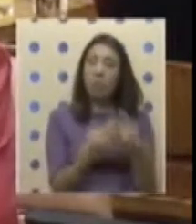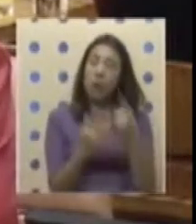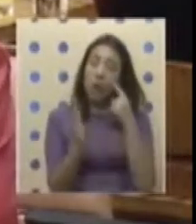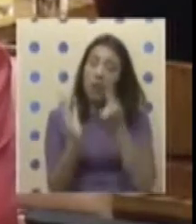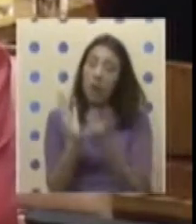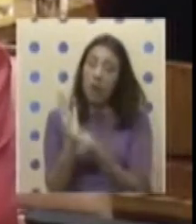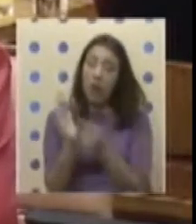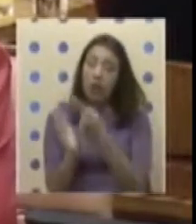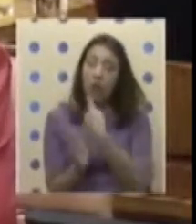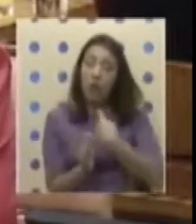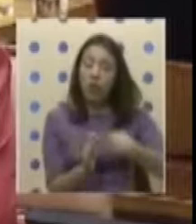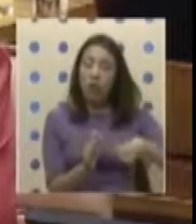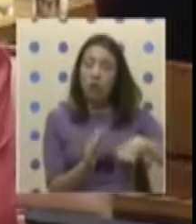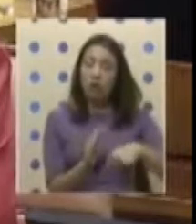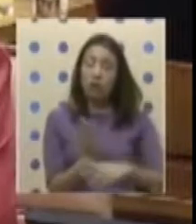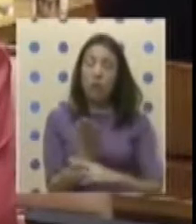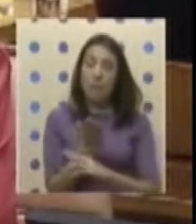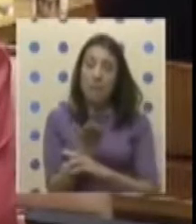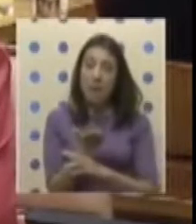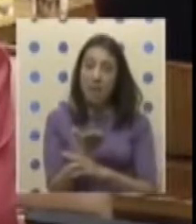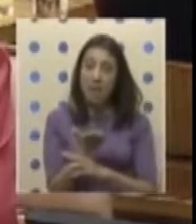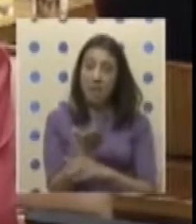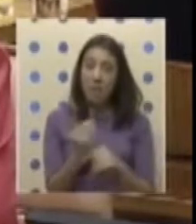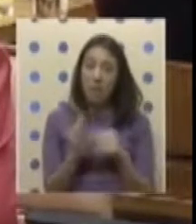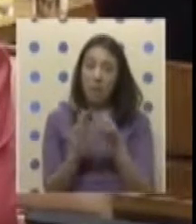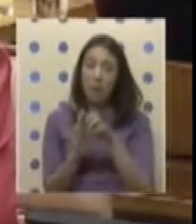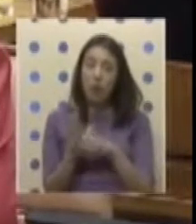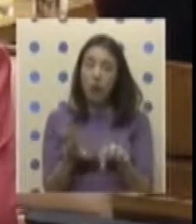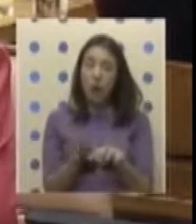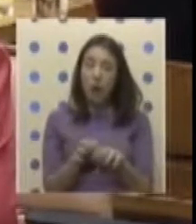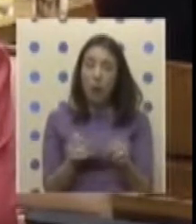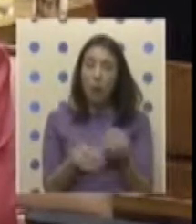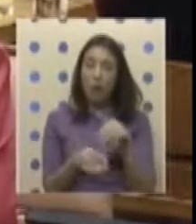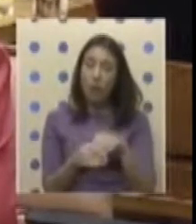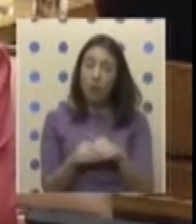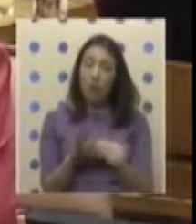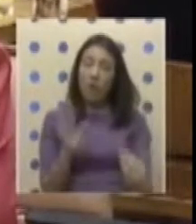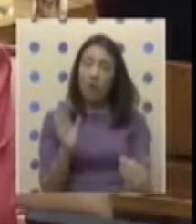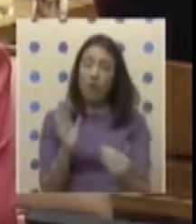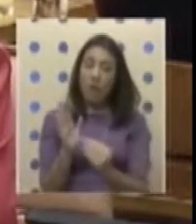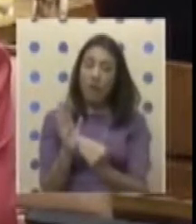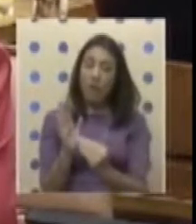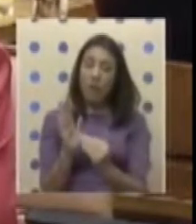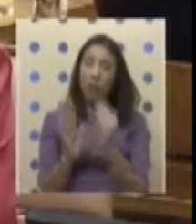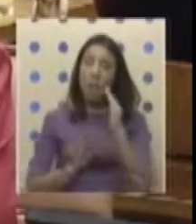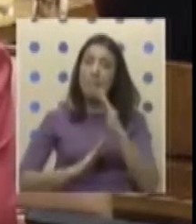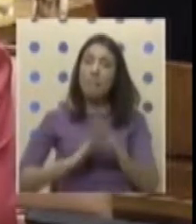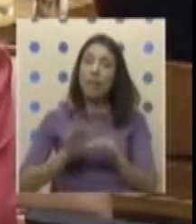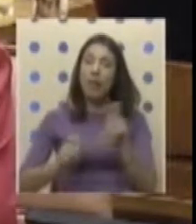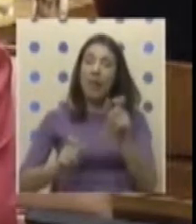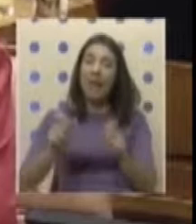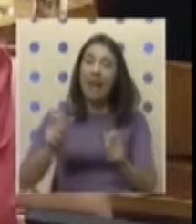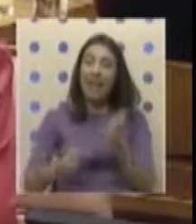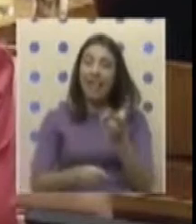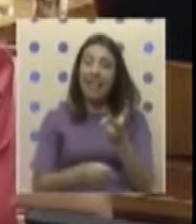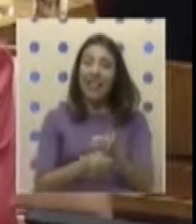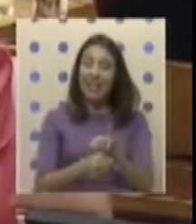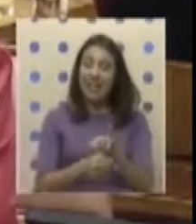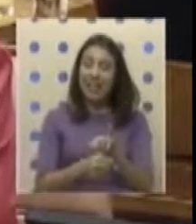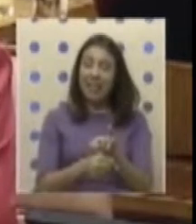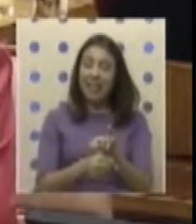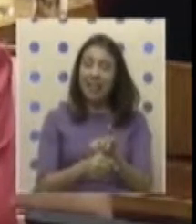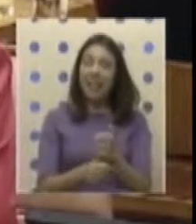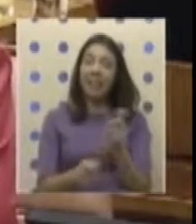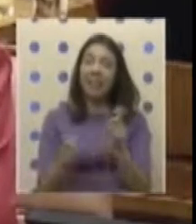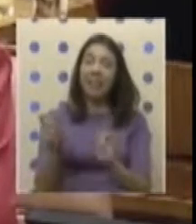que nosotros pedimos realmente a través de un proyecto de acuerdo en que lo votamos a favor, en que se protegiera a la gente de la tercera edad y